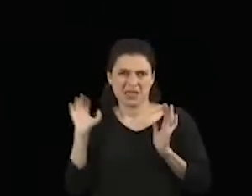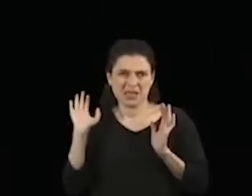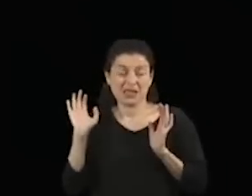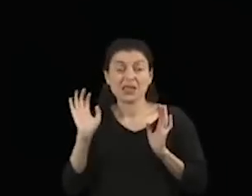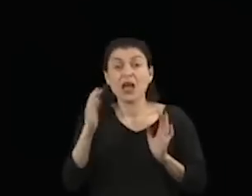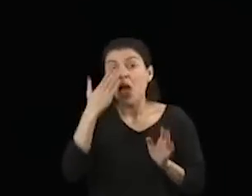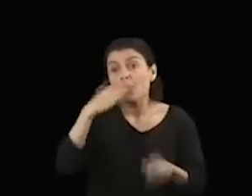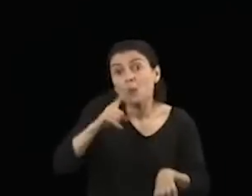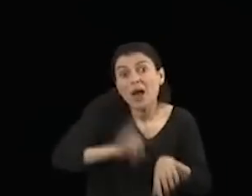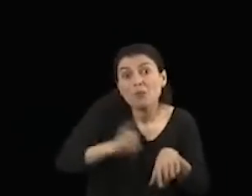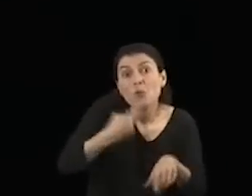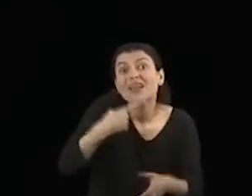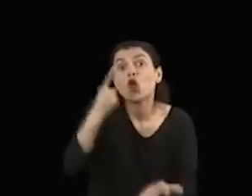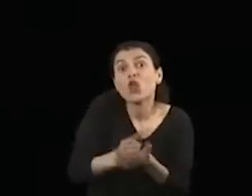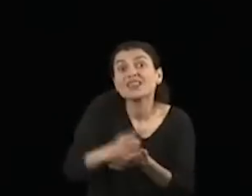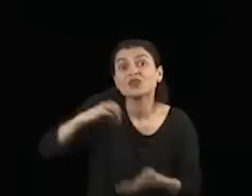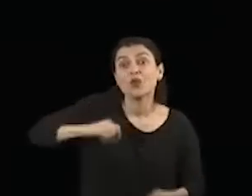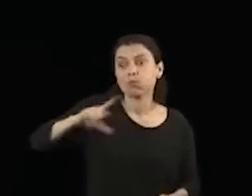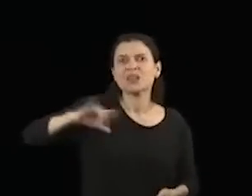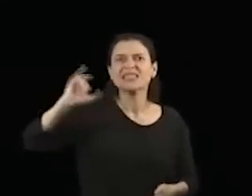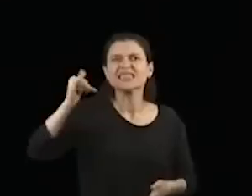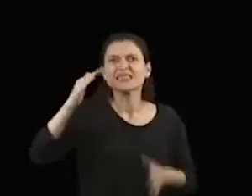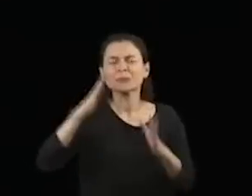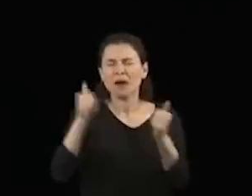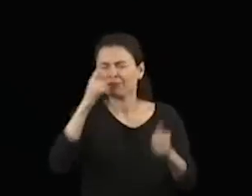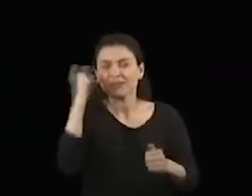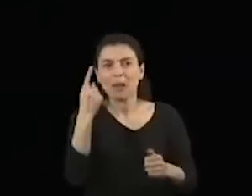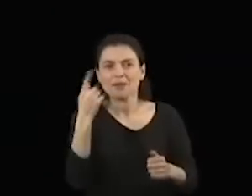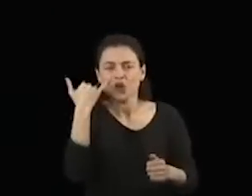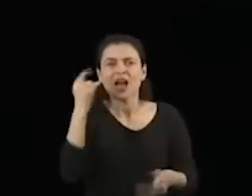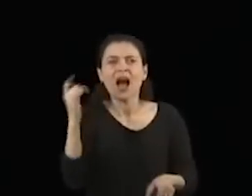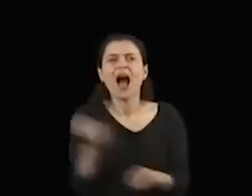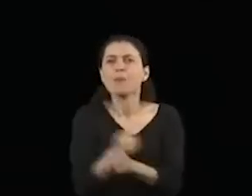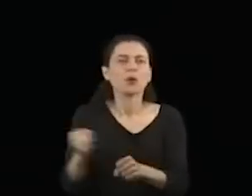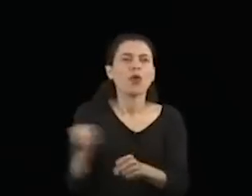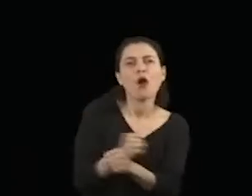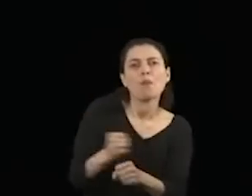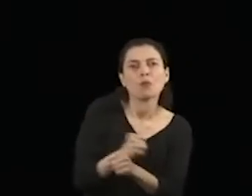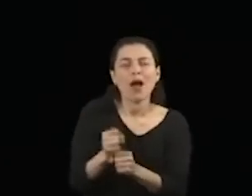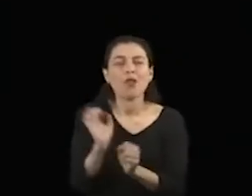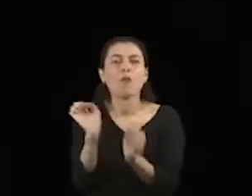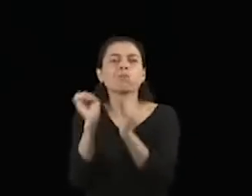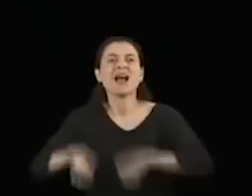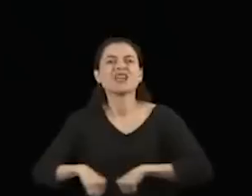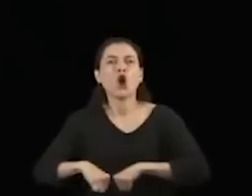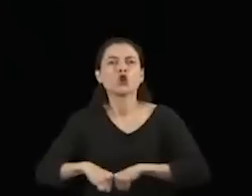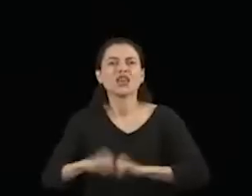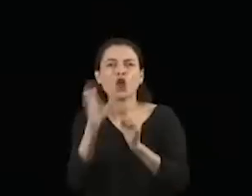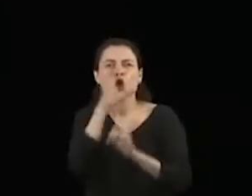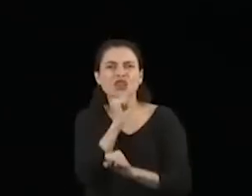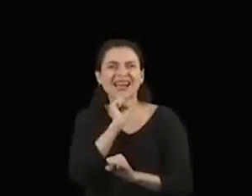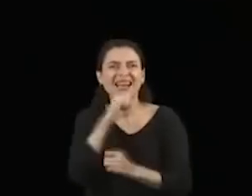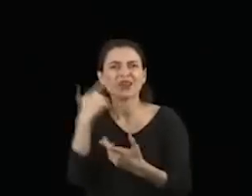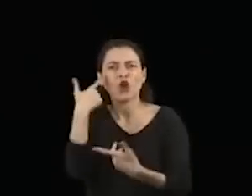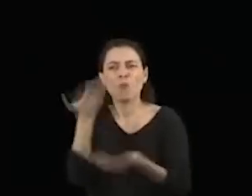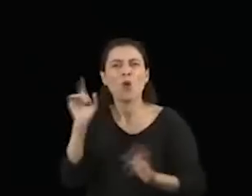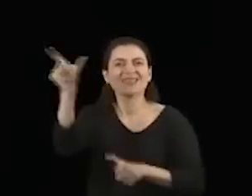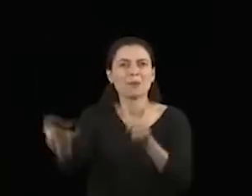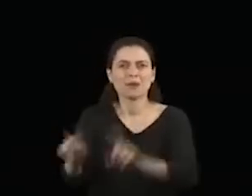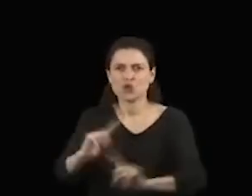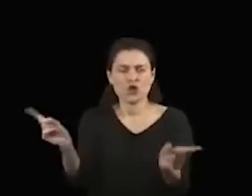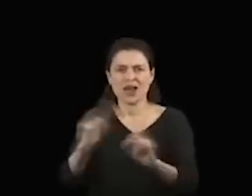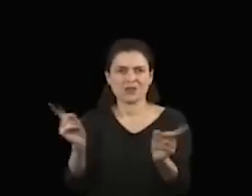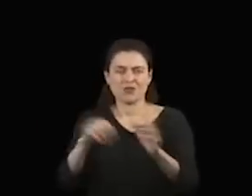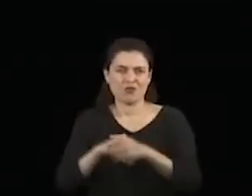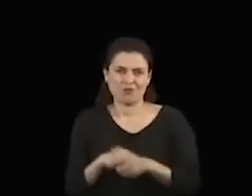sueldos, subirse 80% el sueldo, digamos, bien a espalda de la gente, mientras que les cuento que en el Ejecutivo, digamos, los sueldos